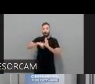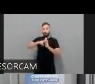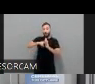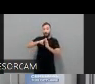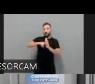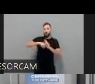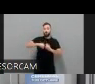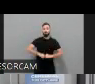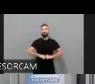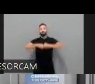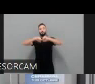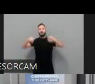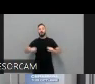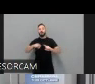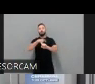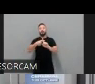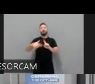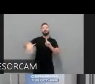aprendizaje más tranquilo.